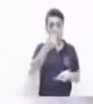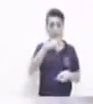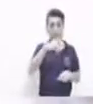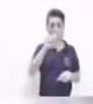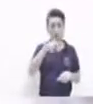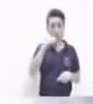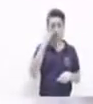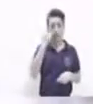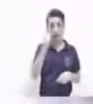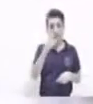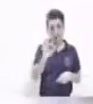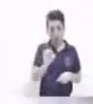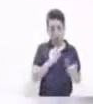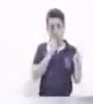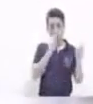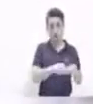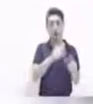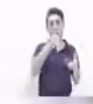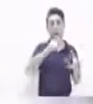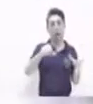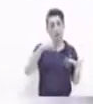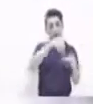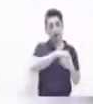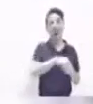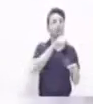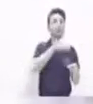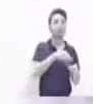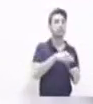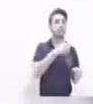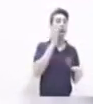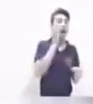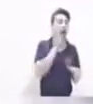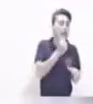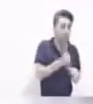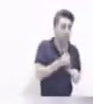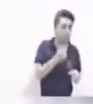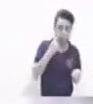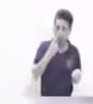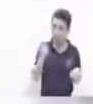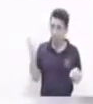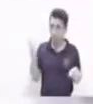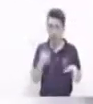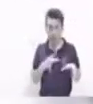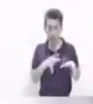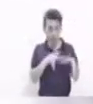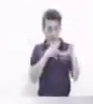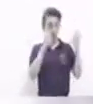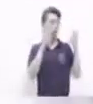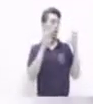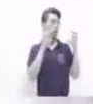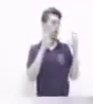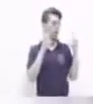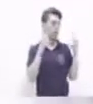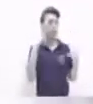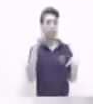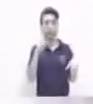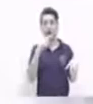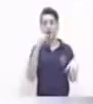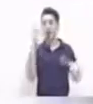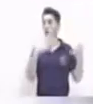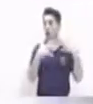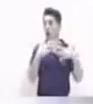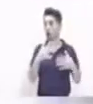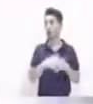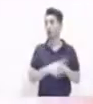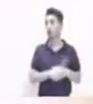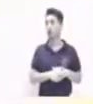agua es netamente ácida, ya que la reacción está presente por el color